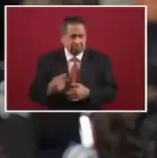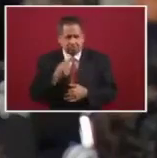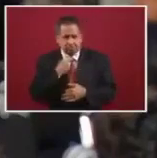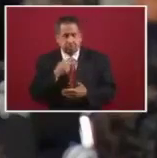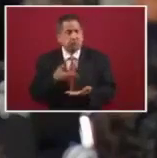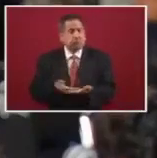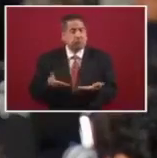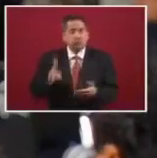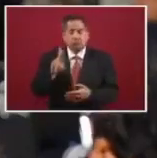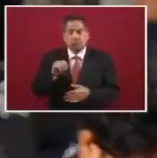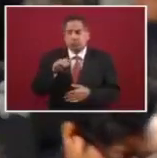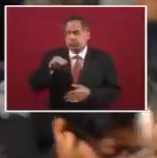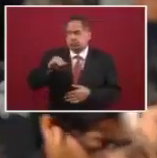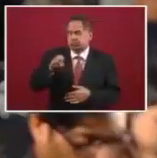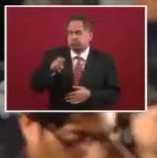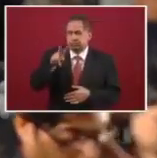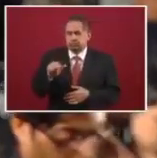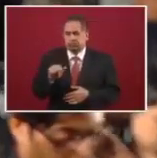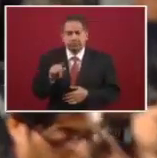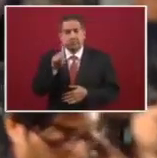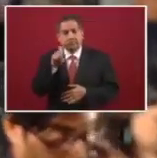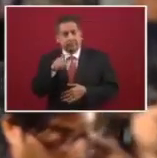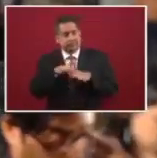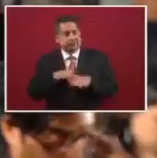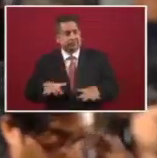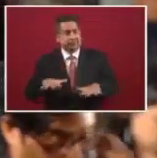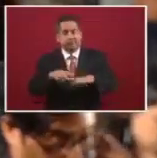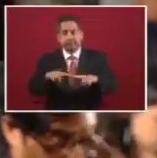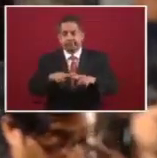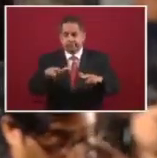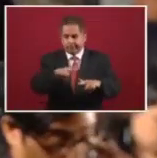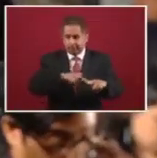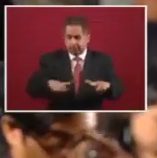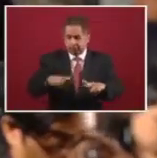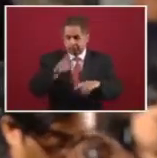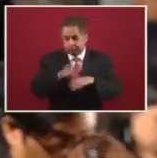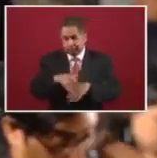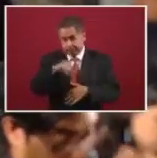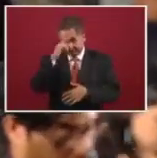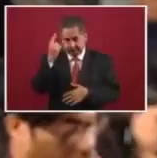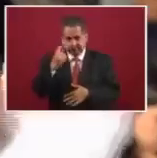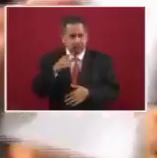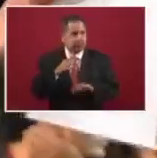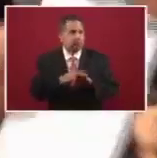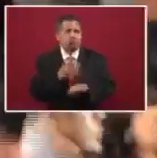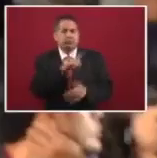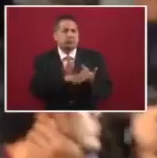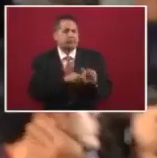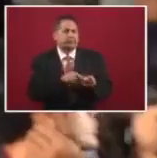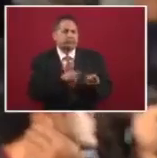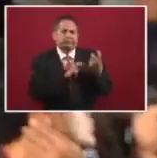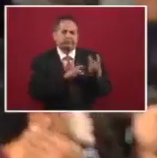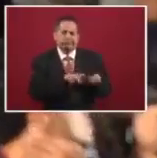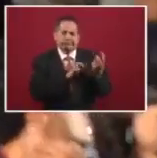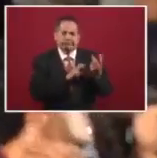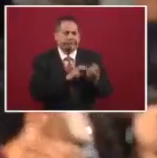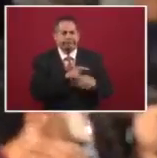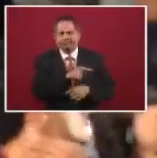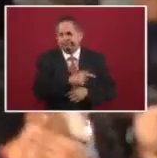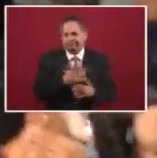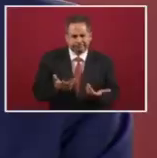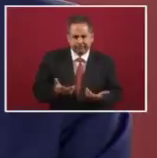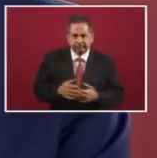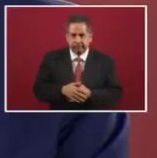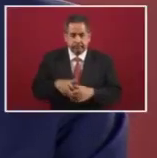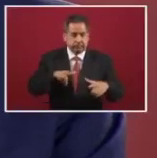MEVA, agua para la laguna, que es muy fácil hacerlo, pero es más lo que se robaban que en hacer las soluciones.